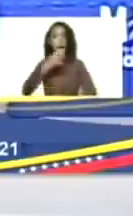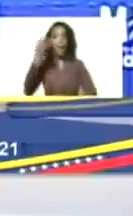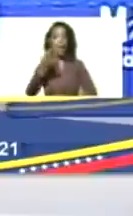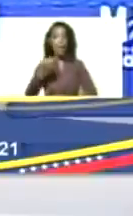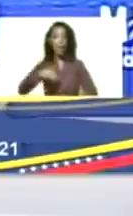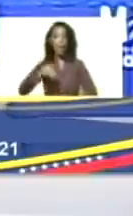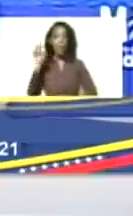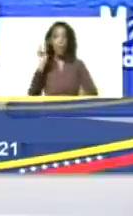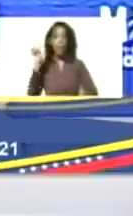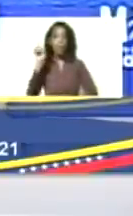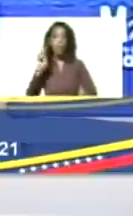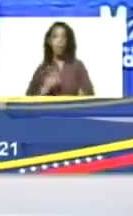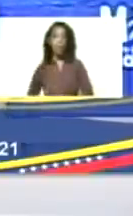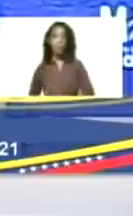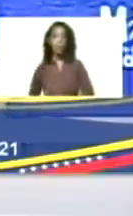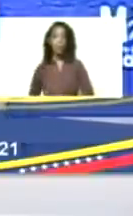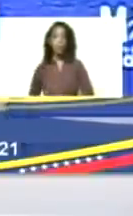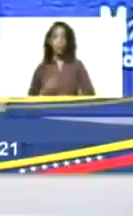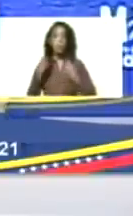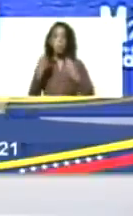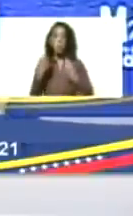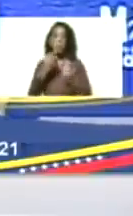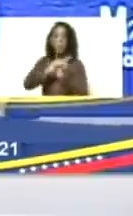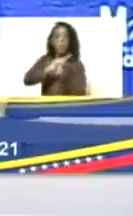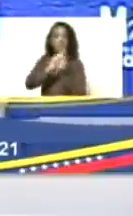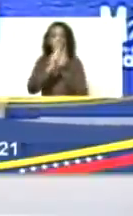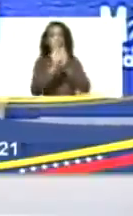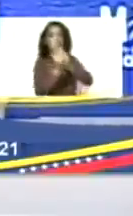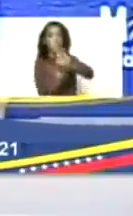venezolana para transformarla,